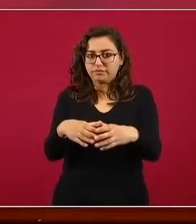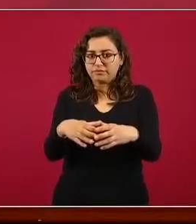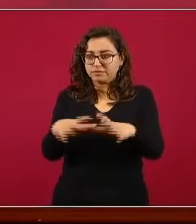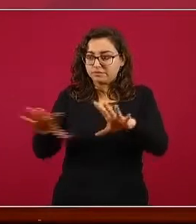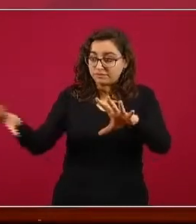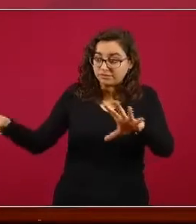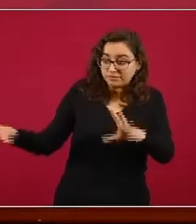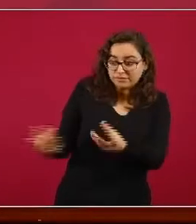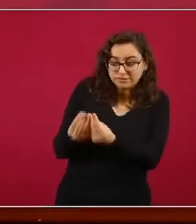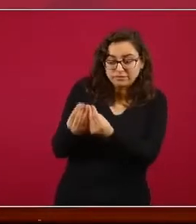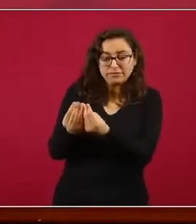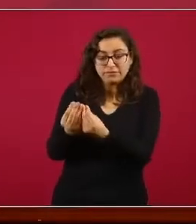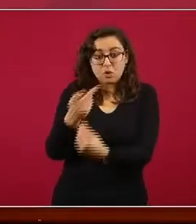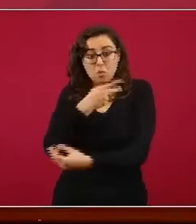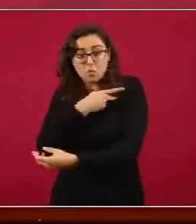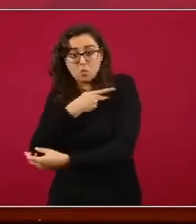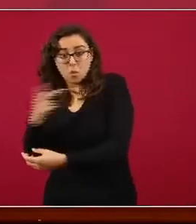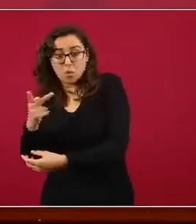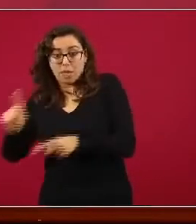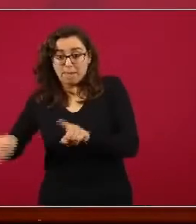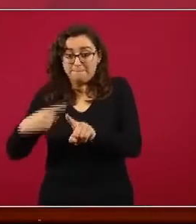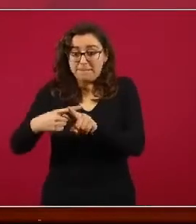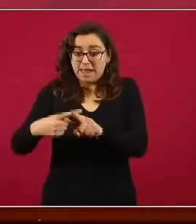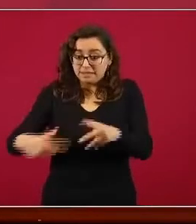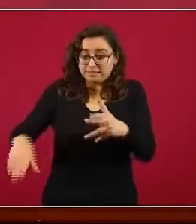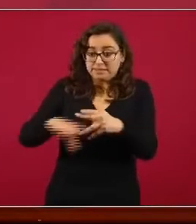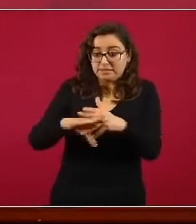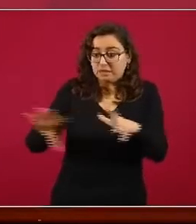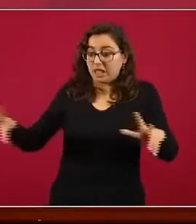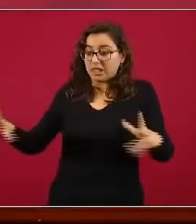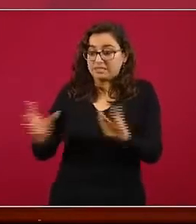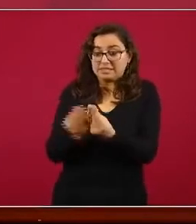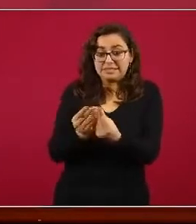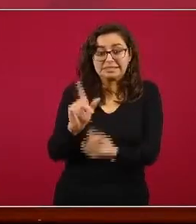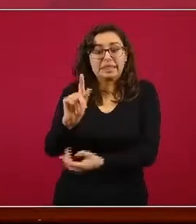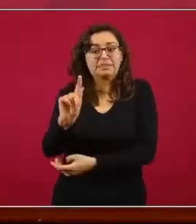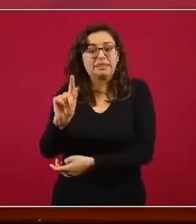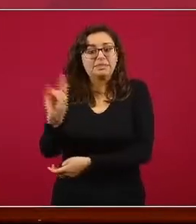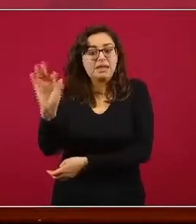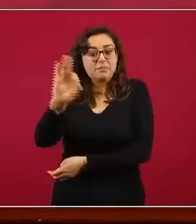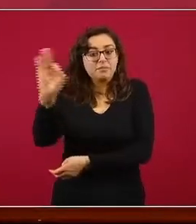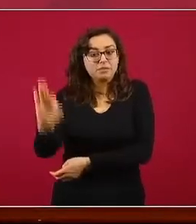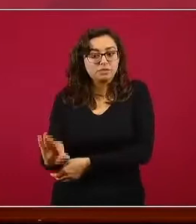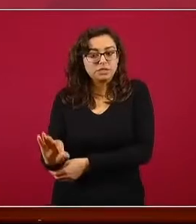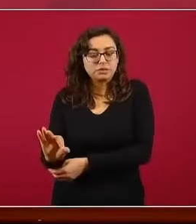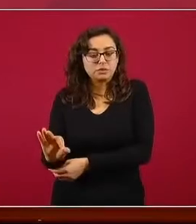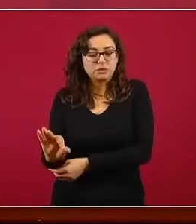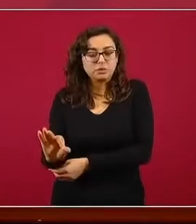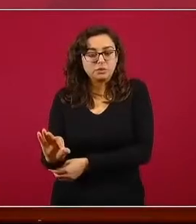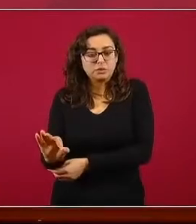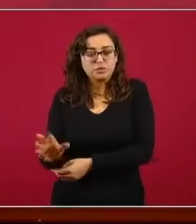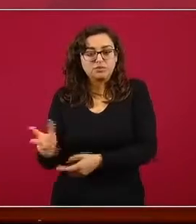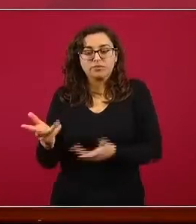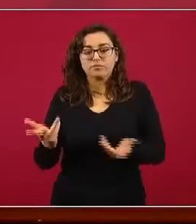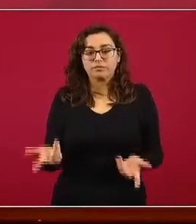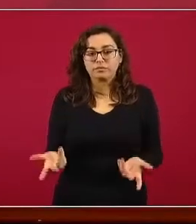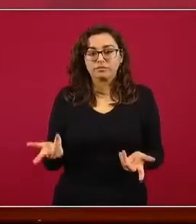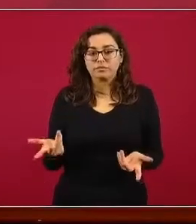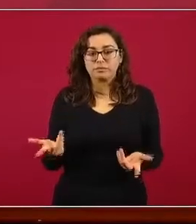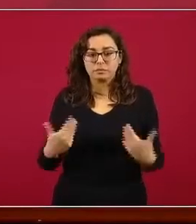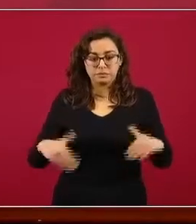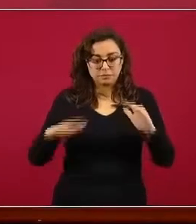3/4 partes de la población mexicana. Entonces, cuando uno piensa en la idea de